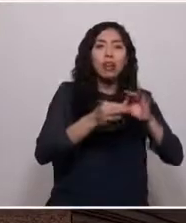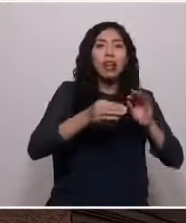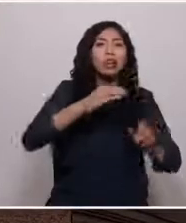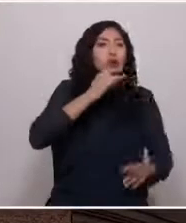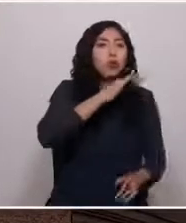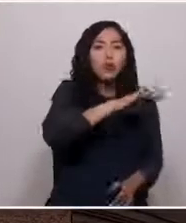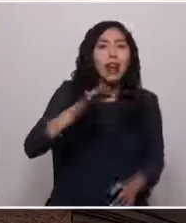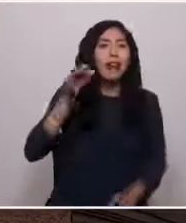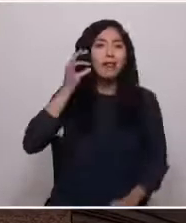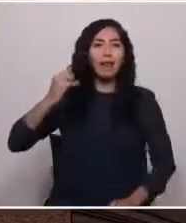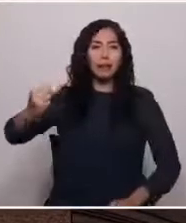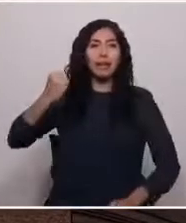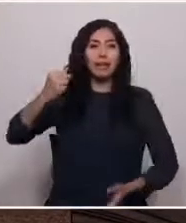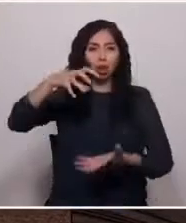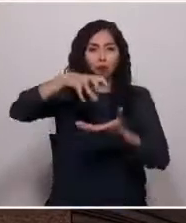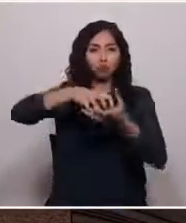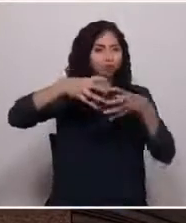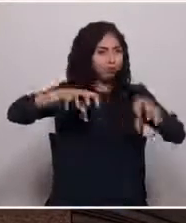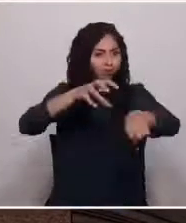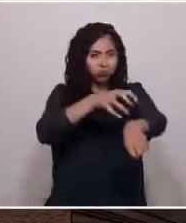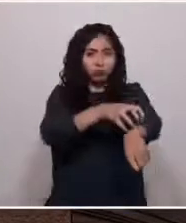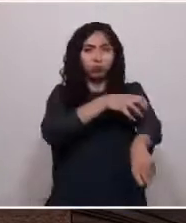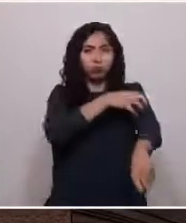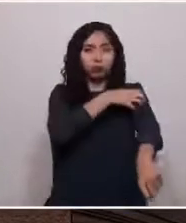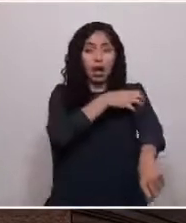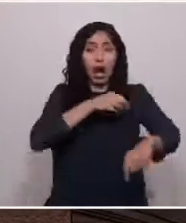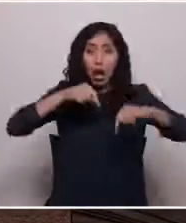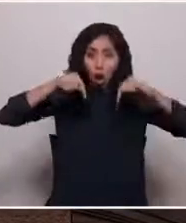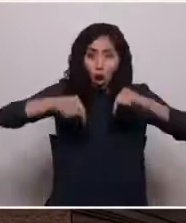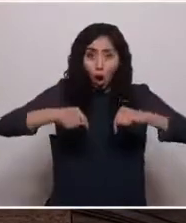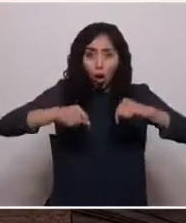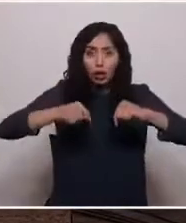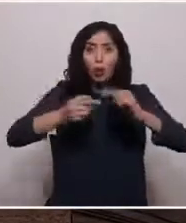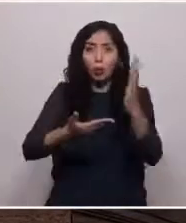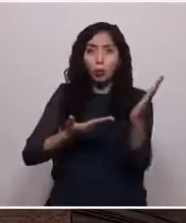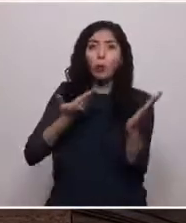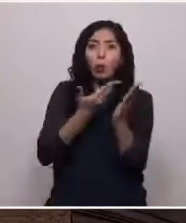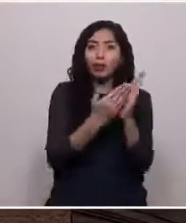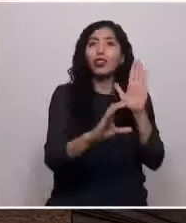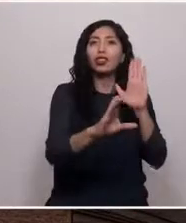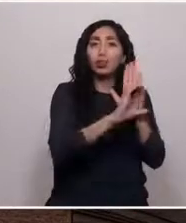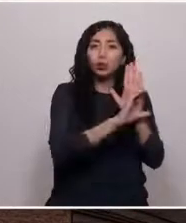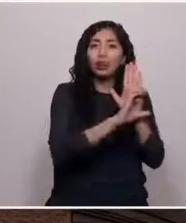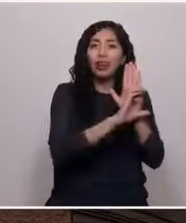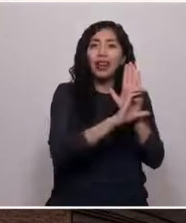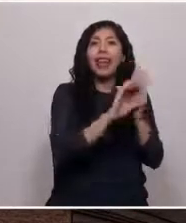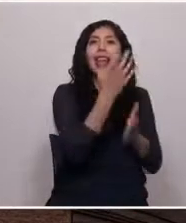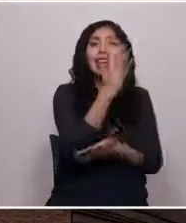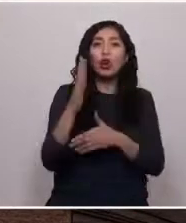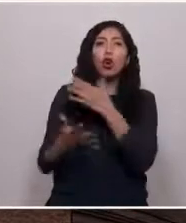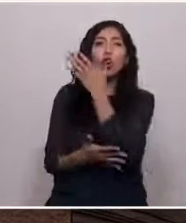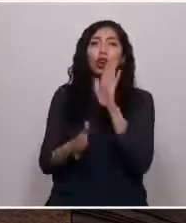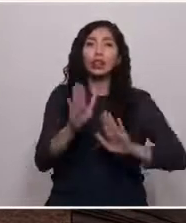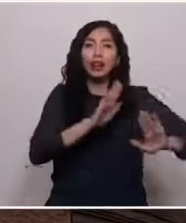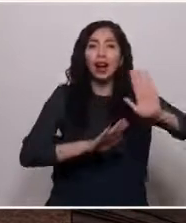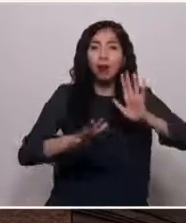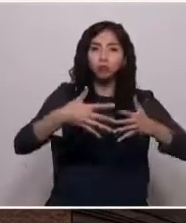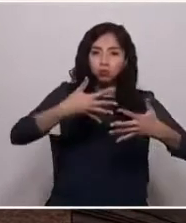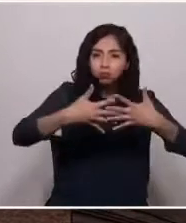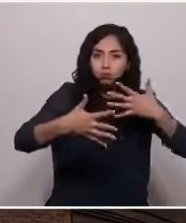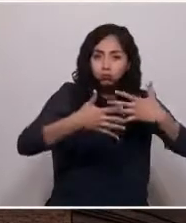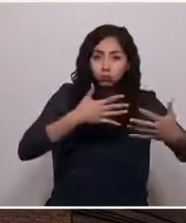feminista y descentralizado se traduce en hoy en una propuesta de constitución ecológica que siempre las bases de la coexistencia